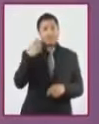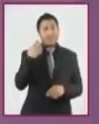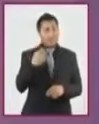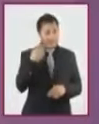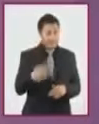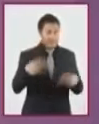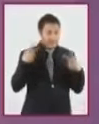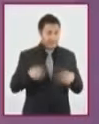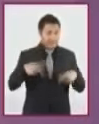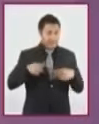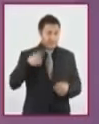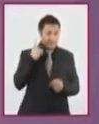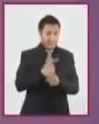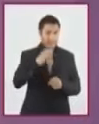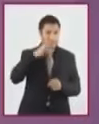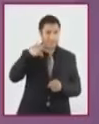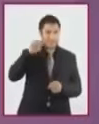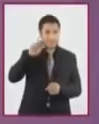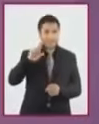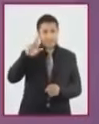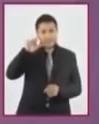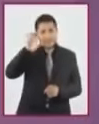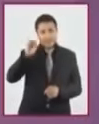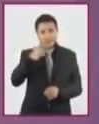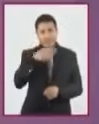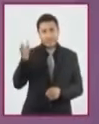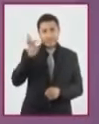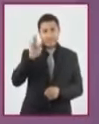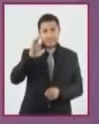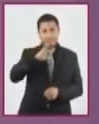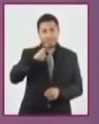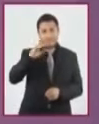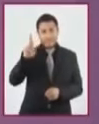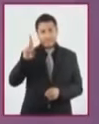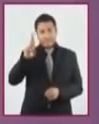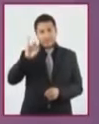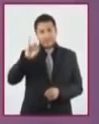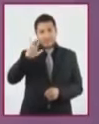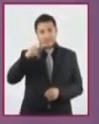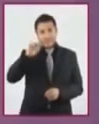creador, Charles F. Richter.